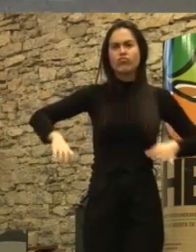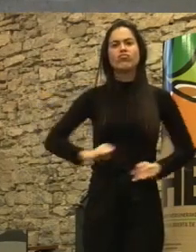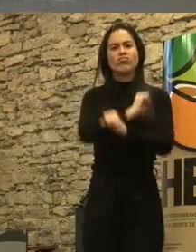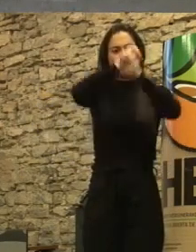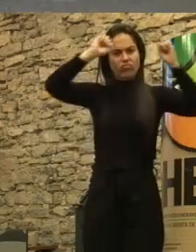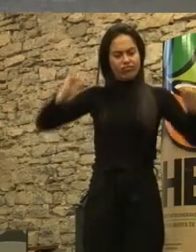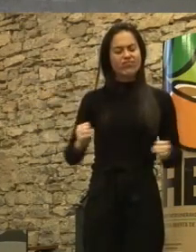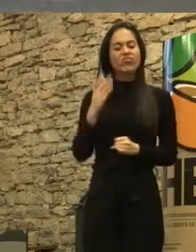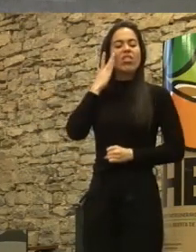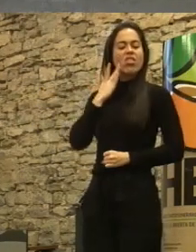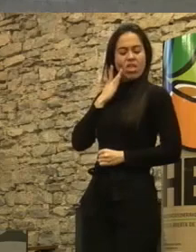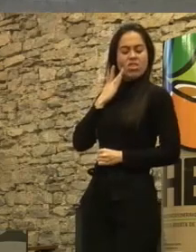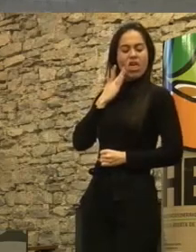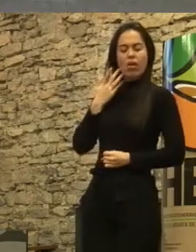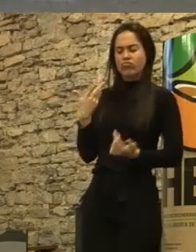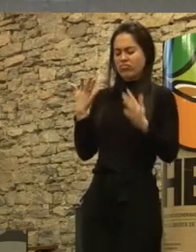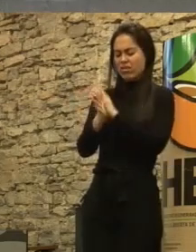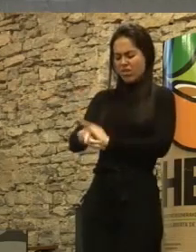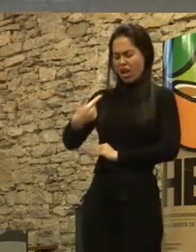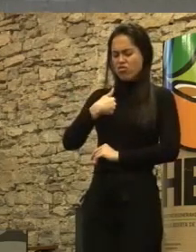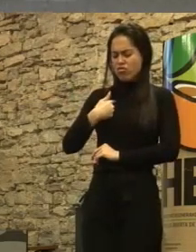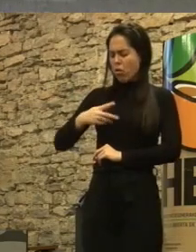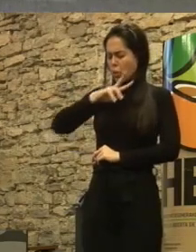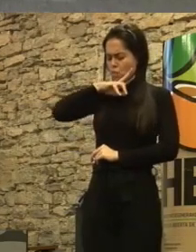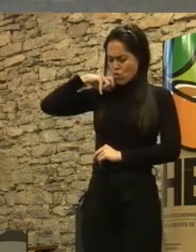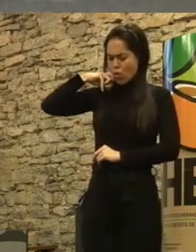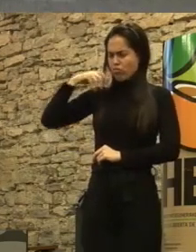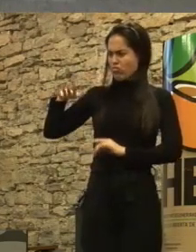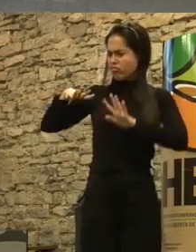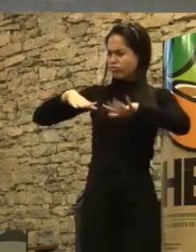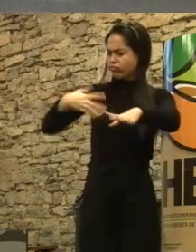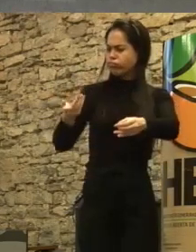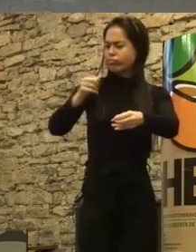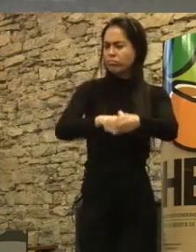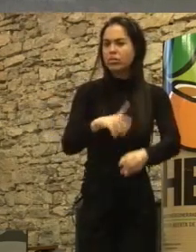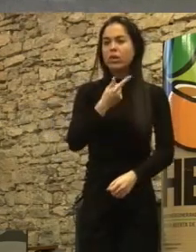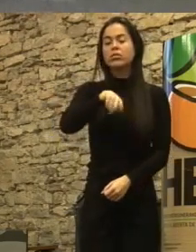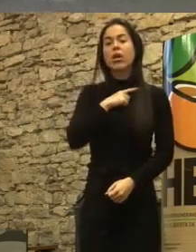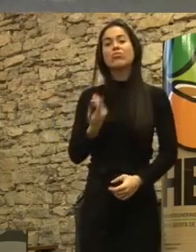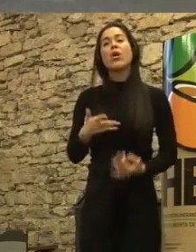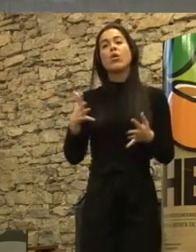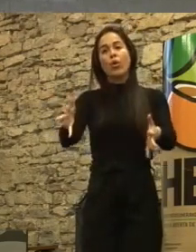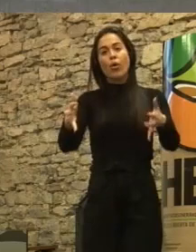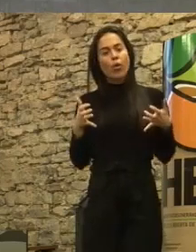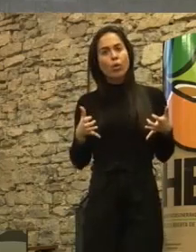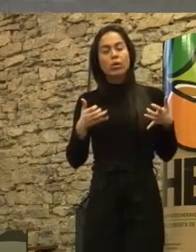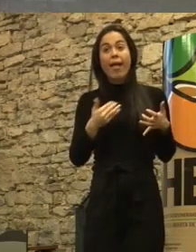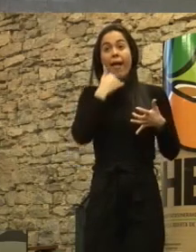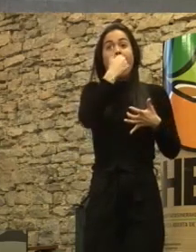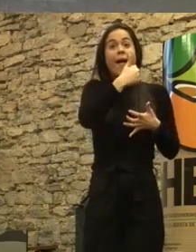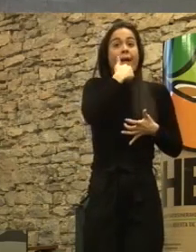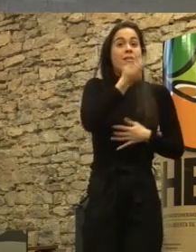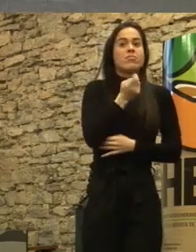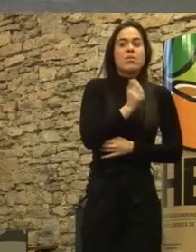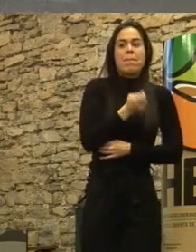se ha empoderado, ha adquirido la dignidad. Se ven que son útiles saliendo a la calle porque algo se ha conseguido. Hemos conseguido, aunque sea parcialmente, que nuestras pensiones